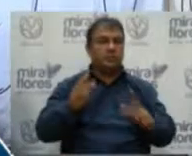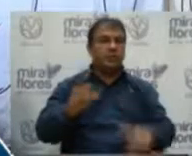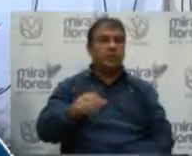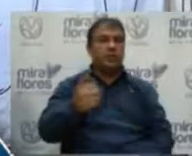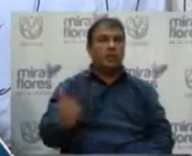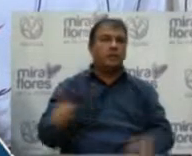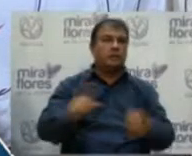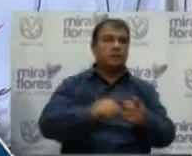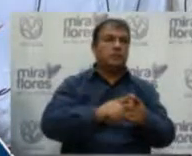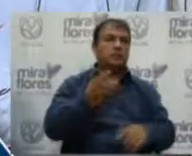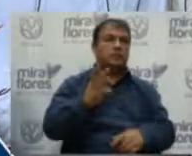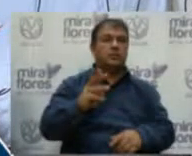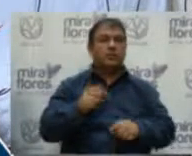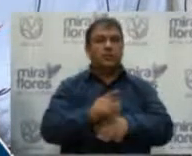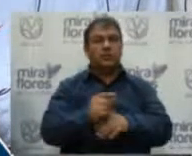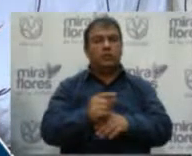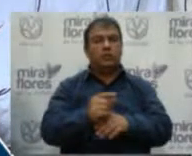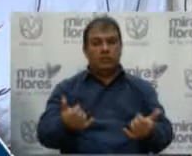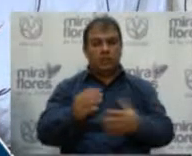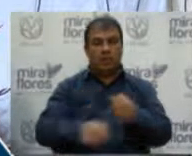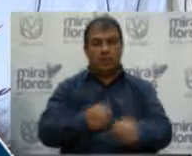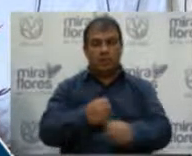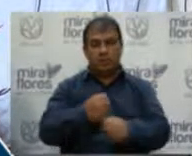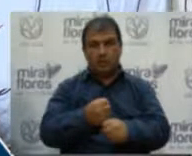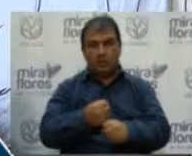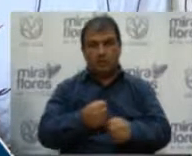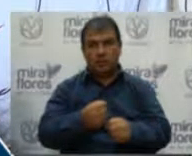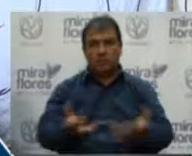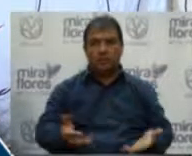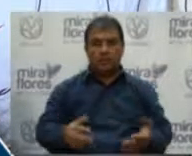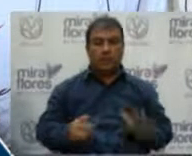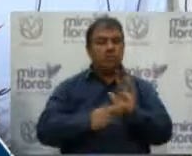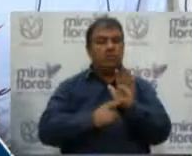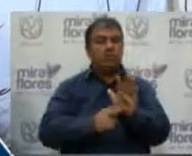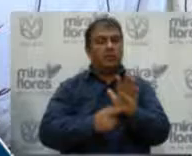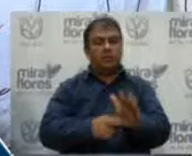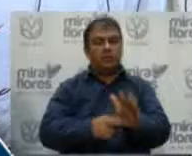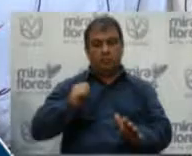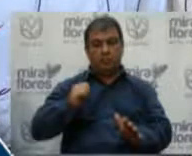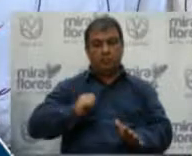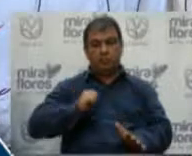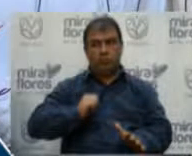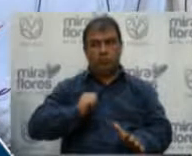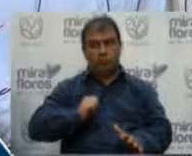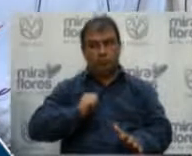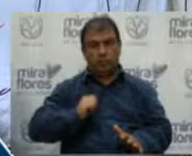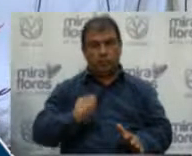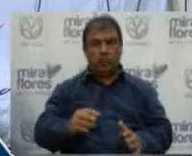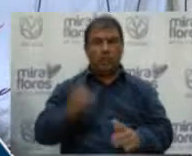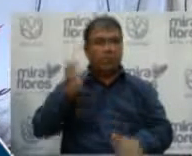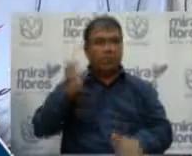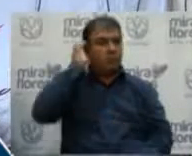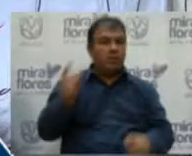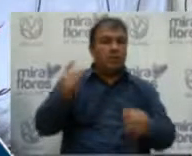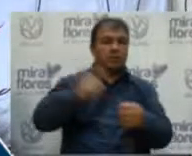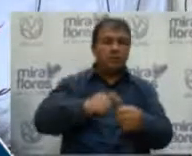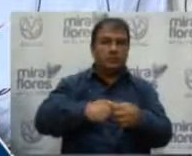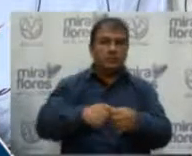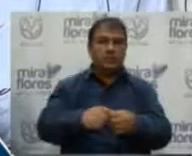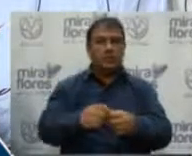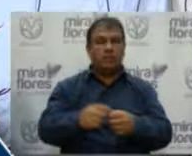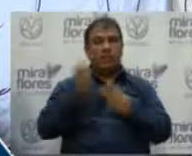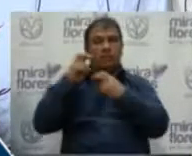10 al 16 de julio del presente año inclusive, a fin que en representación de la Municipalidad de Miraflores participe en el